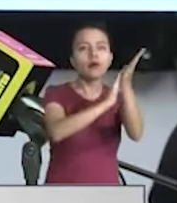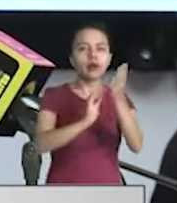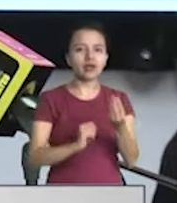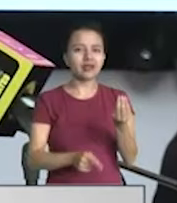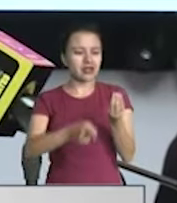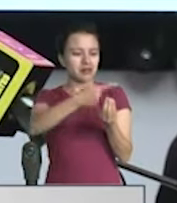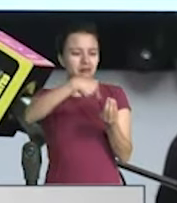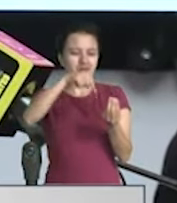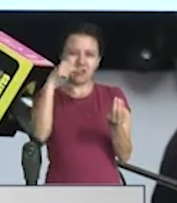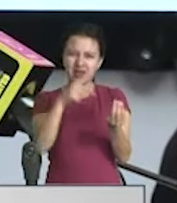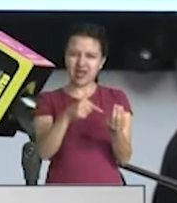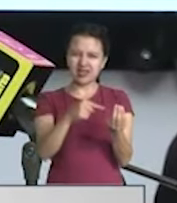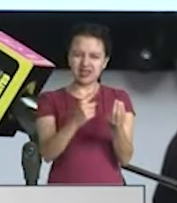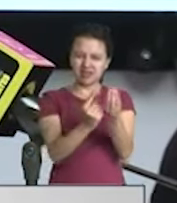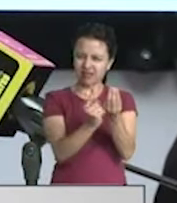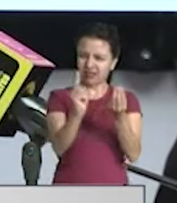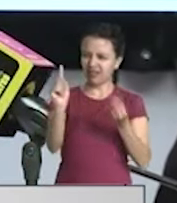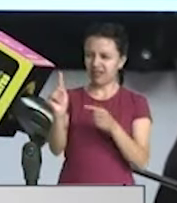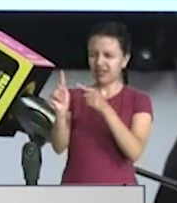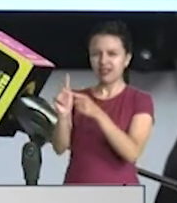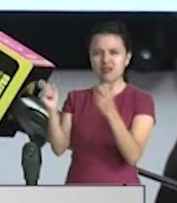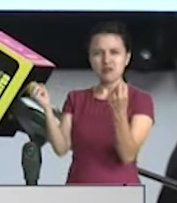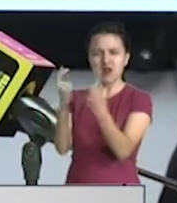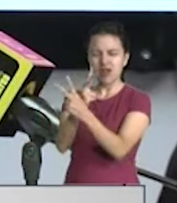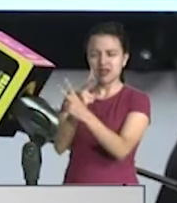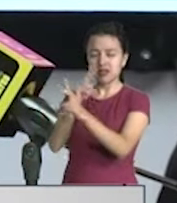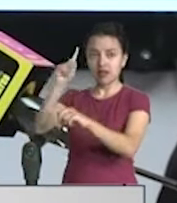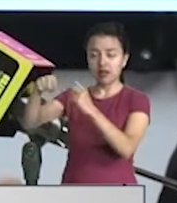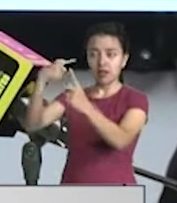sea utilizar violencia estatal, o sea,